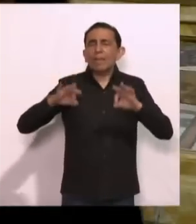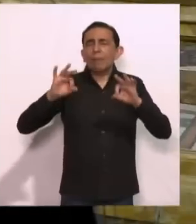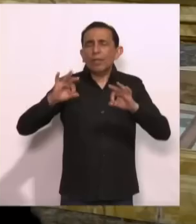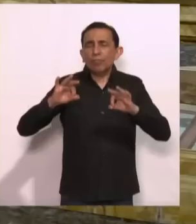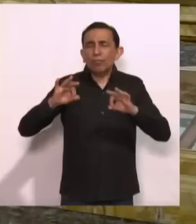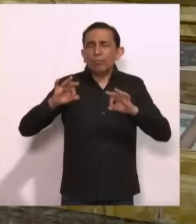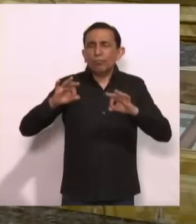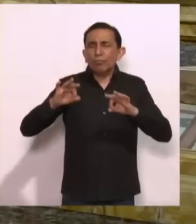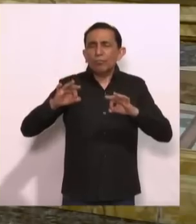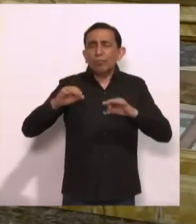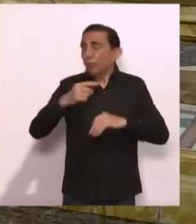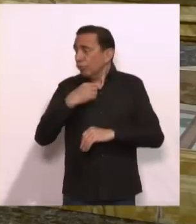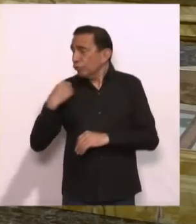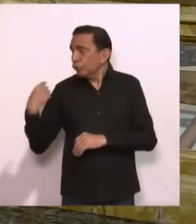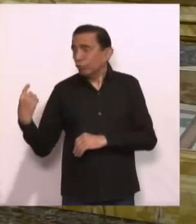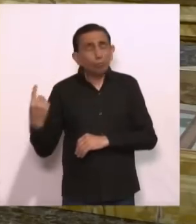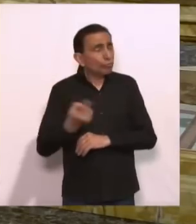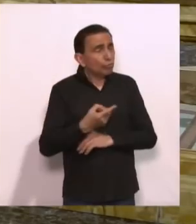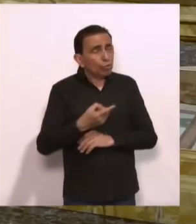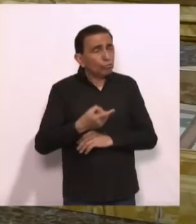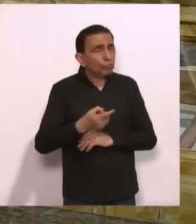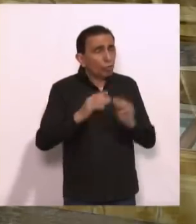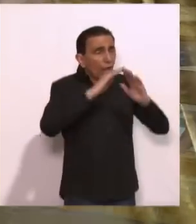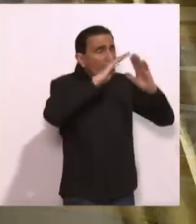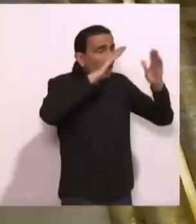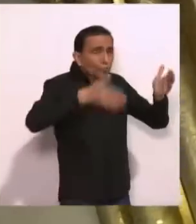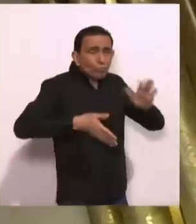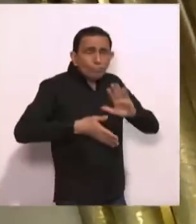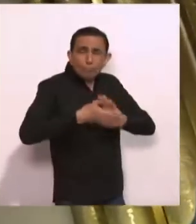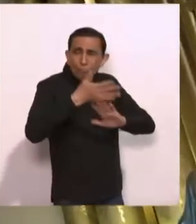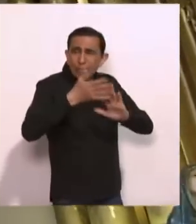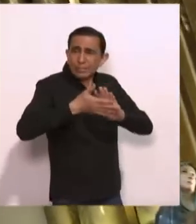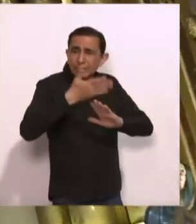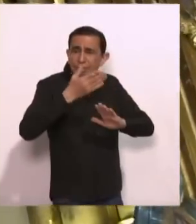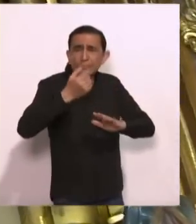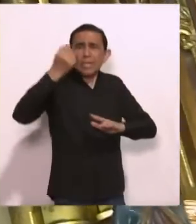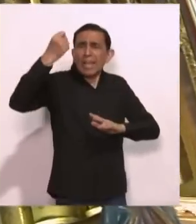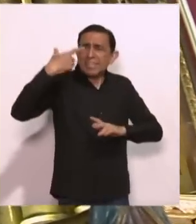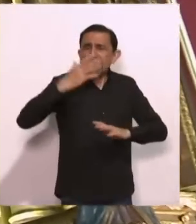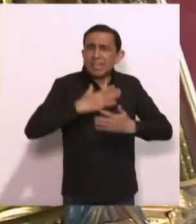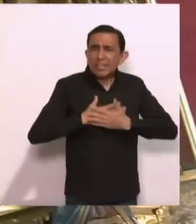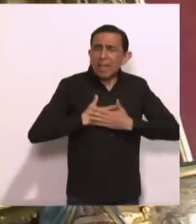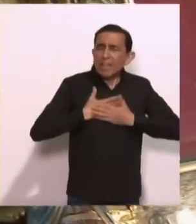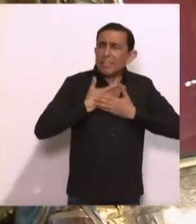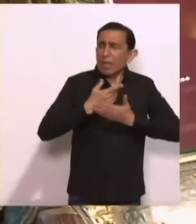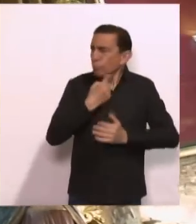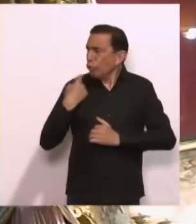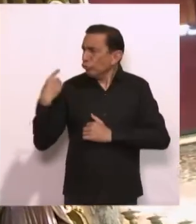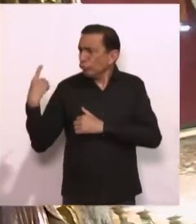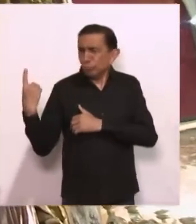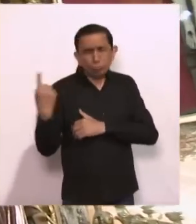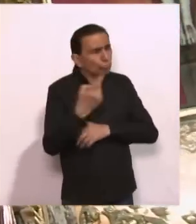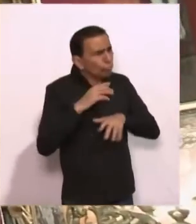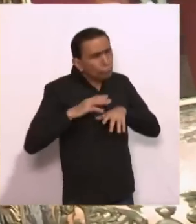Redentor, vamos a tu mesa en señal de